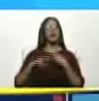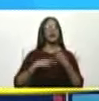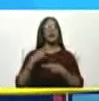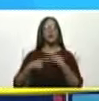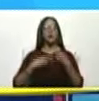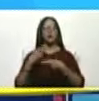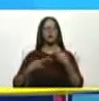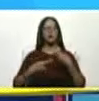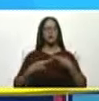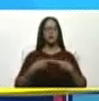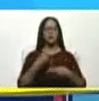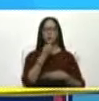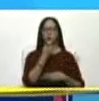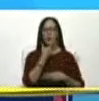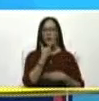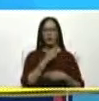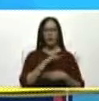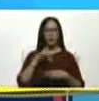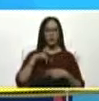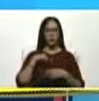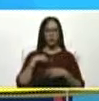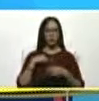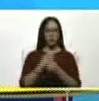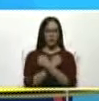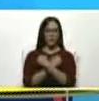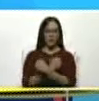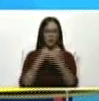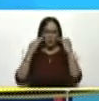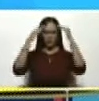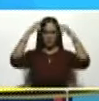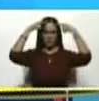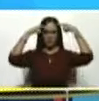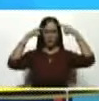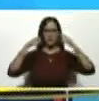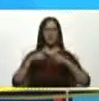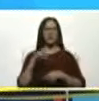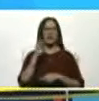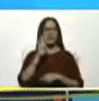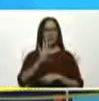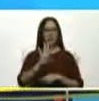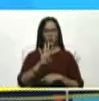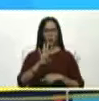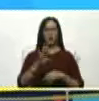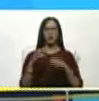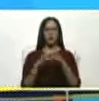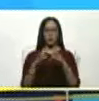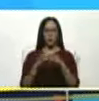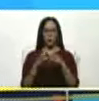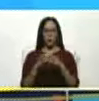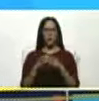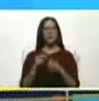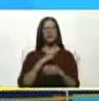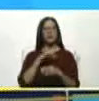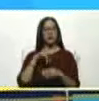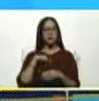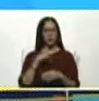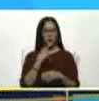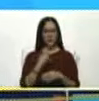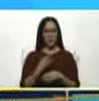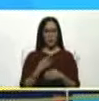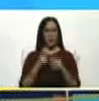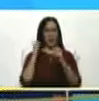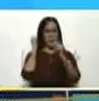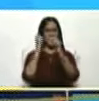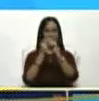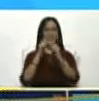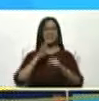bonita de nuestro amado comandante Hugo Chávez. Esa cuarta generación, si nosotros decimos la esperanza está